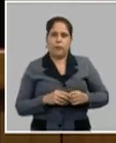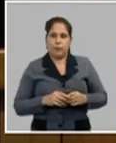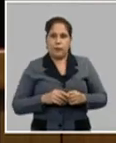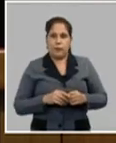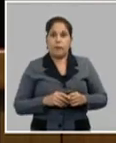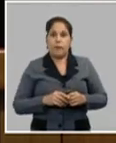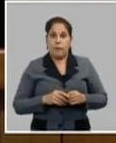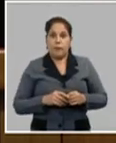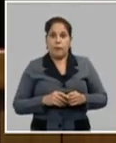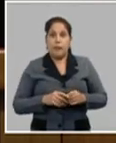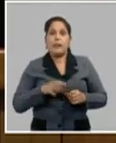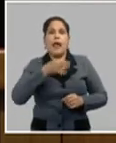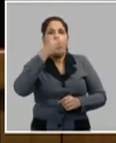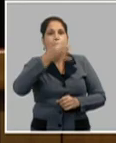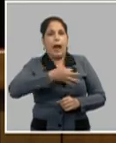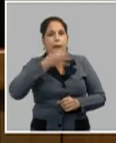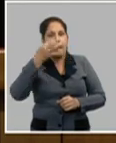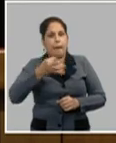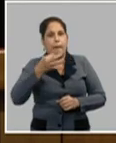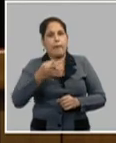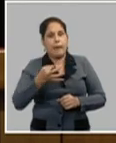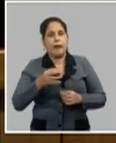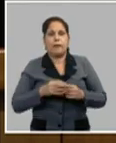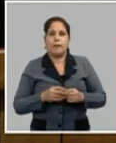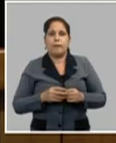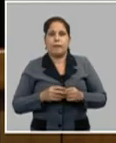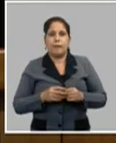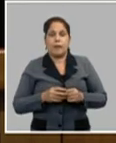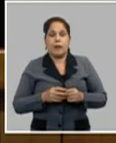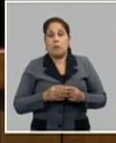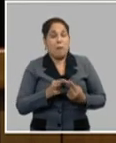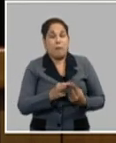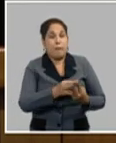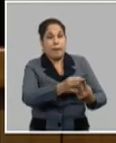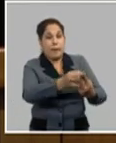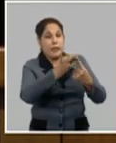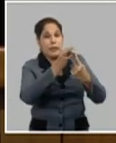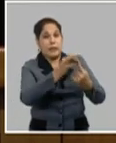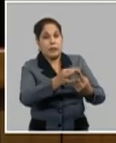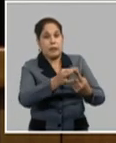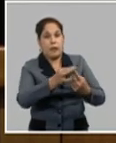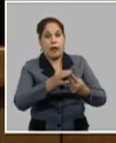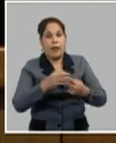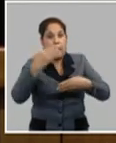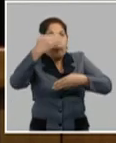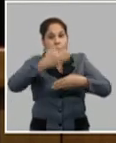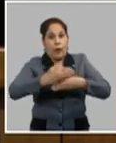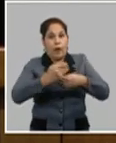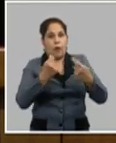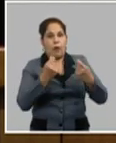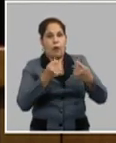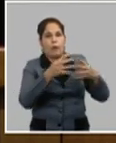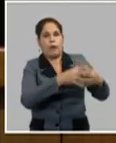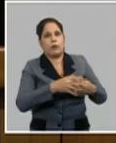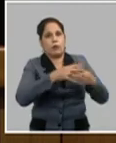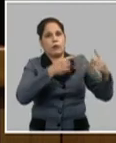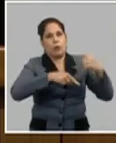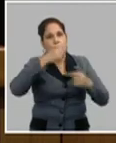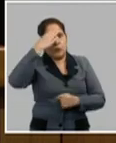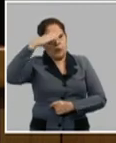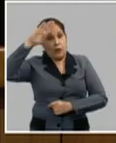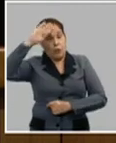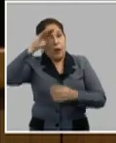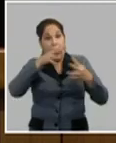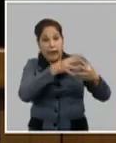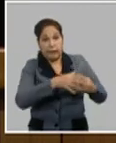Ese contexto explica en parte el efecto particularmente nocivo del bloqueo económico con el que